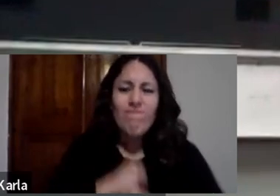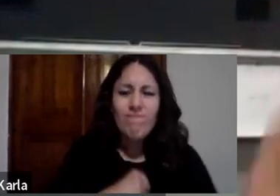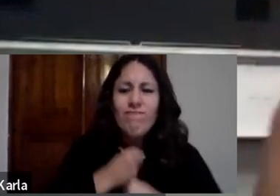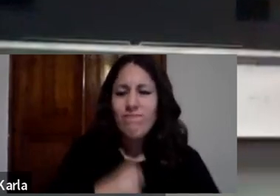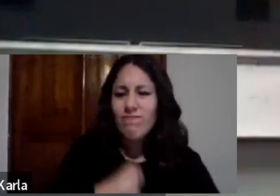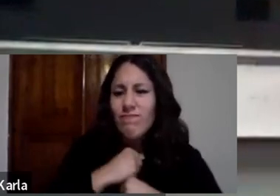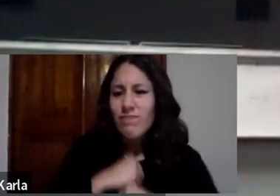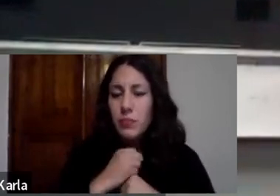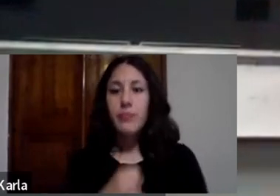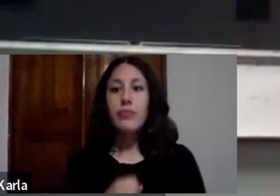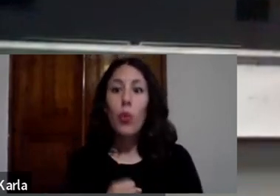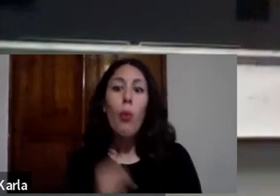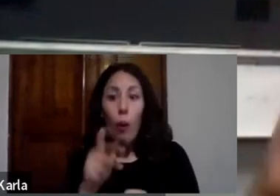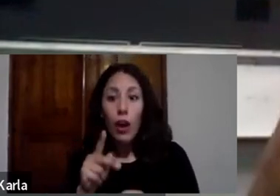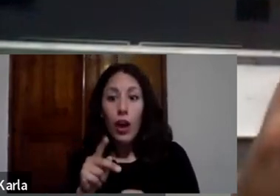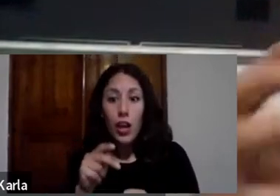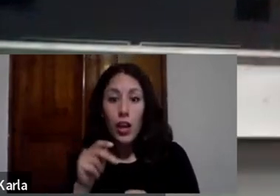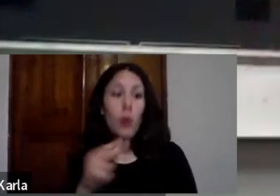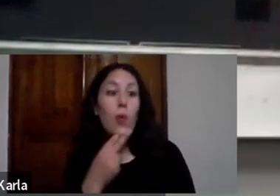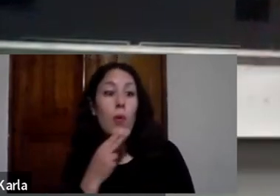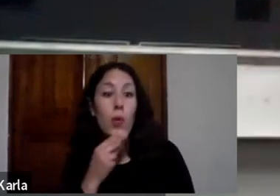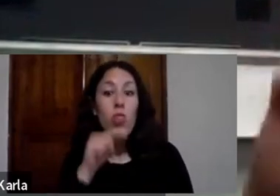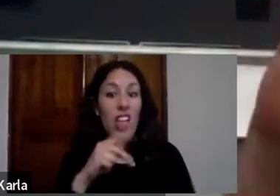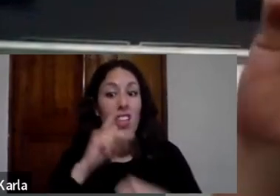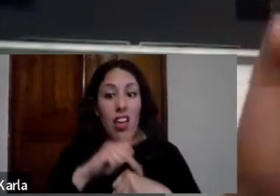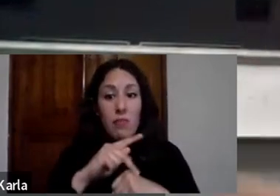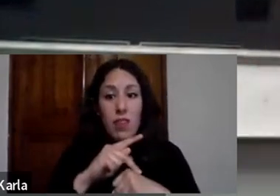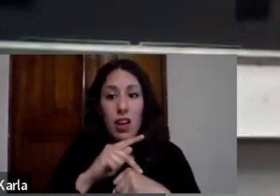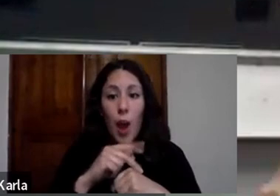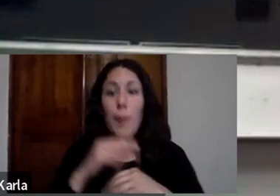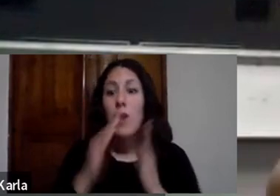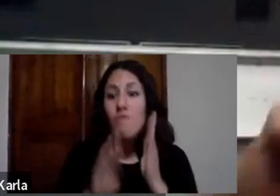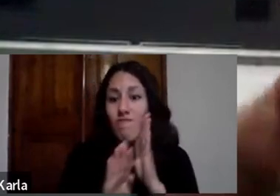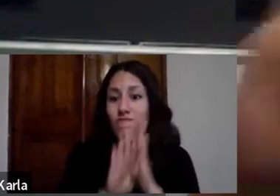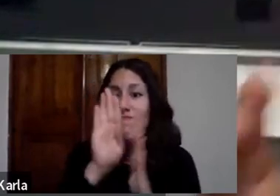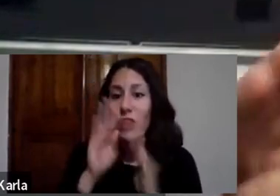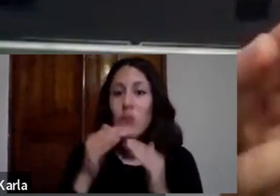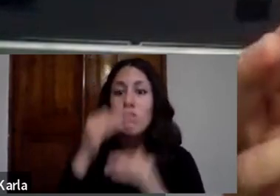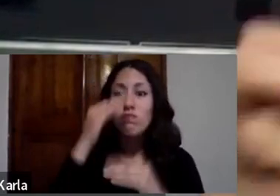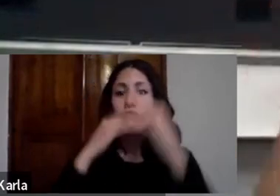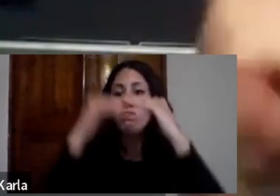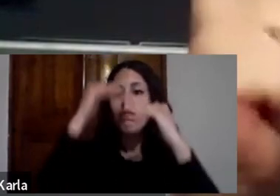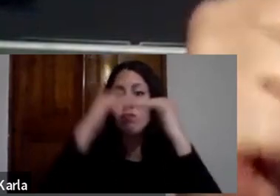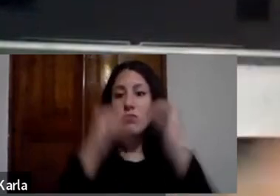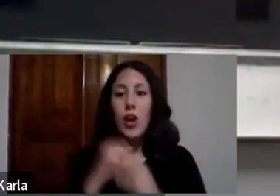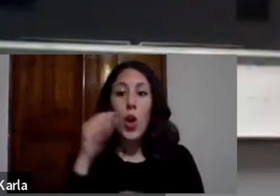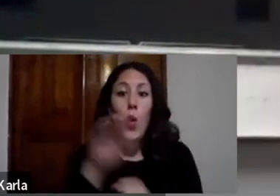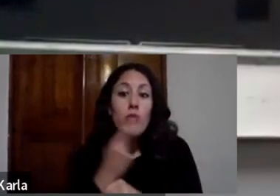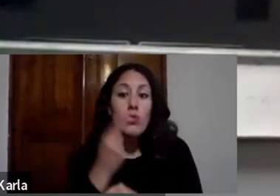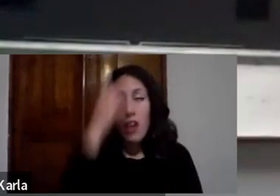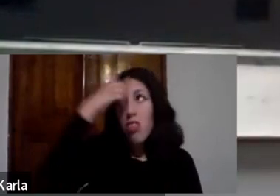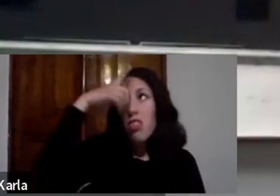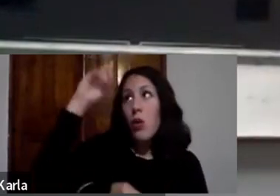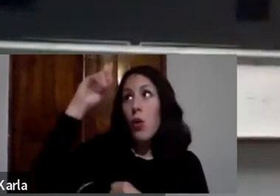Dios, a través de su Espíritu, nos da esa fuerza para transformar los problemas en